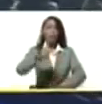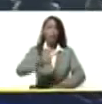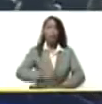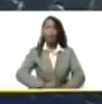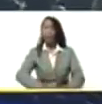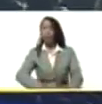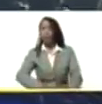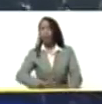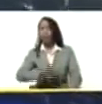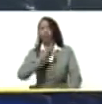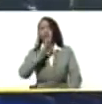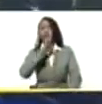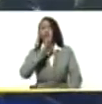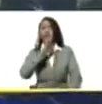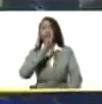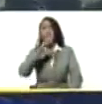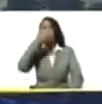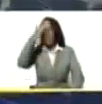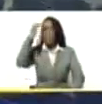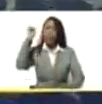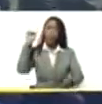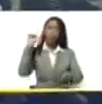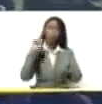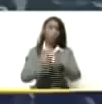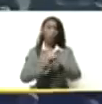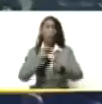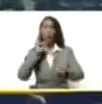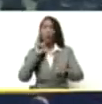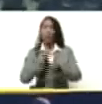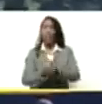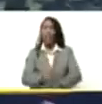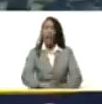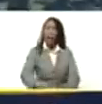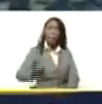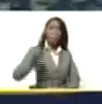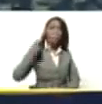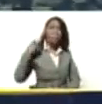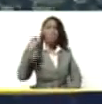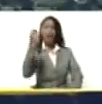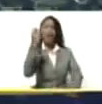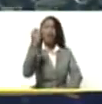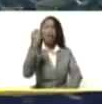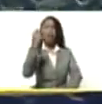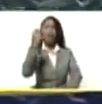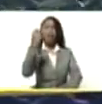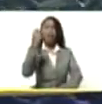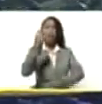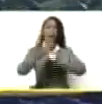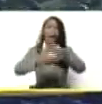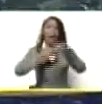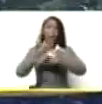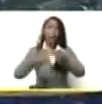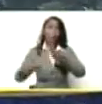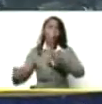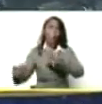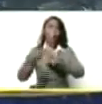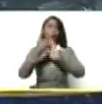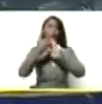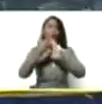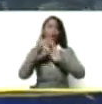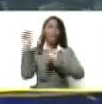ha encontrado una fórmula que la estábamos conversando en estos días una fórmula